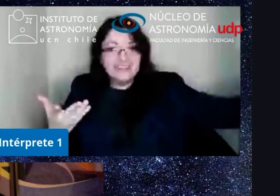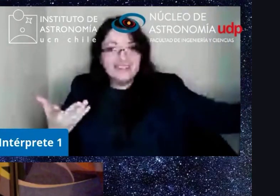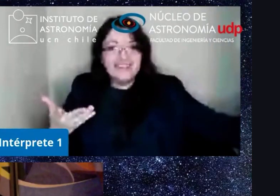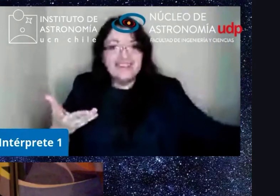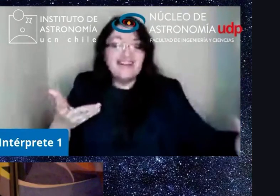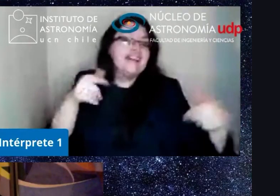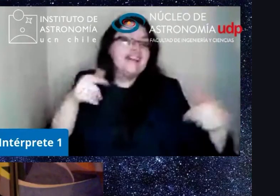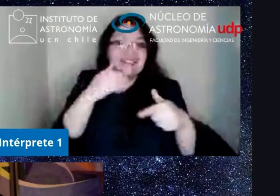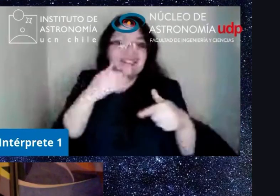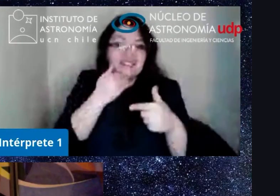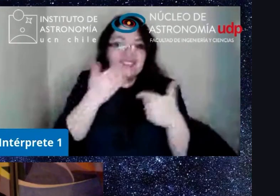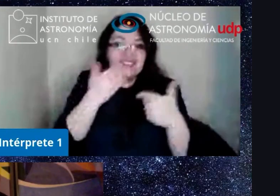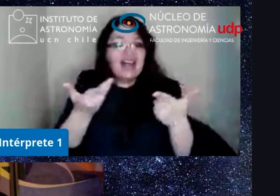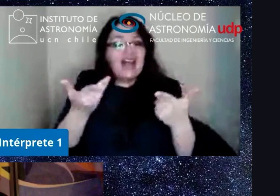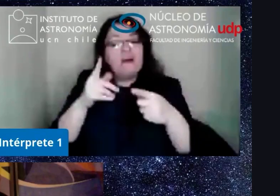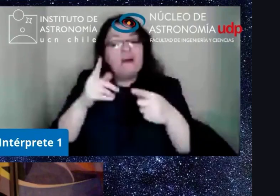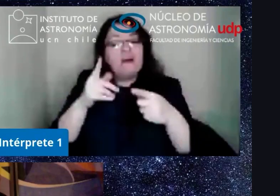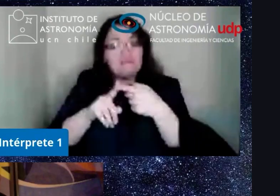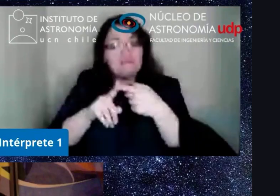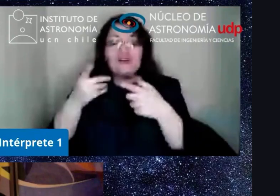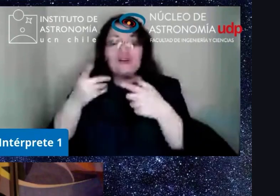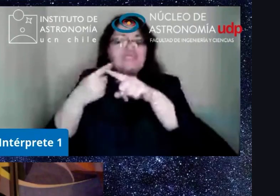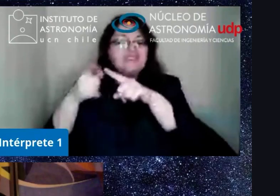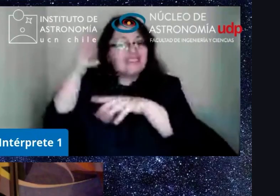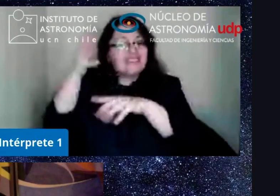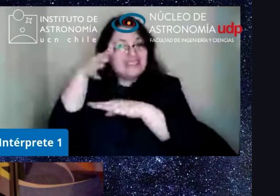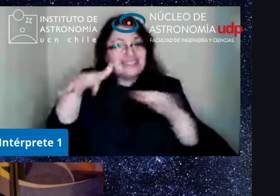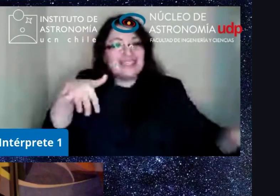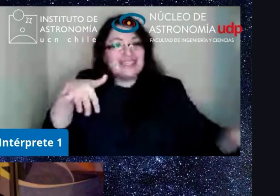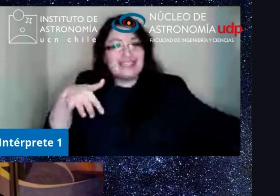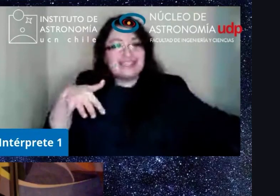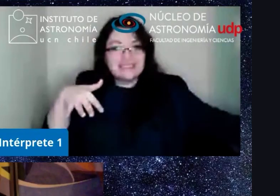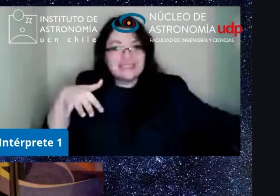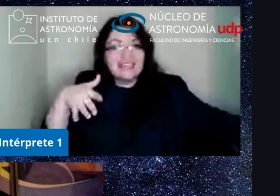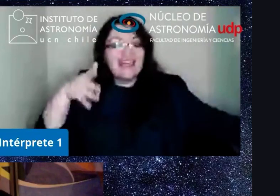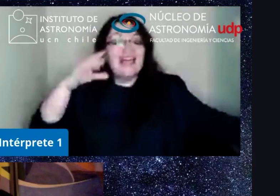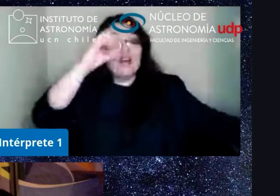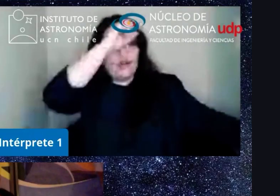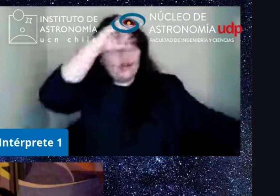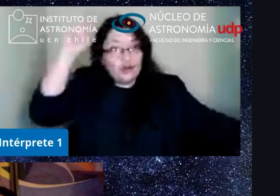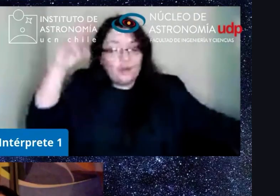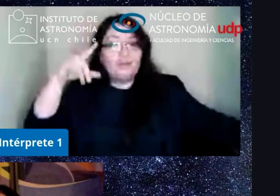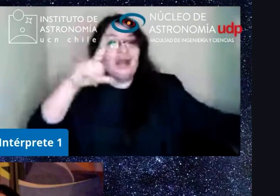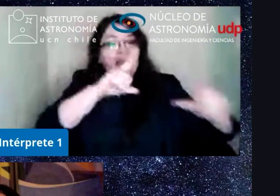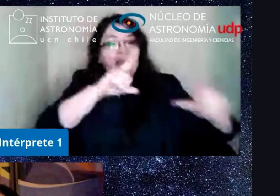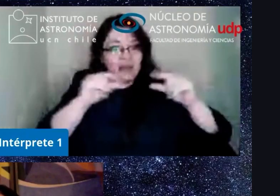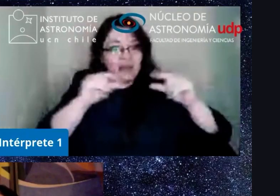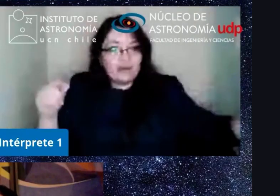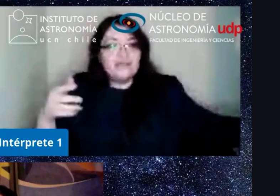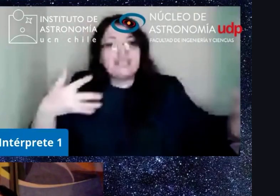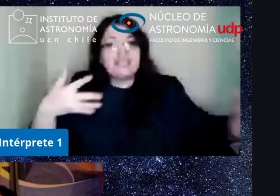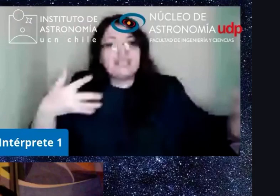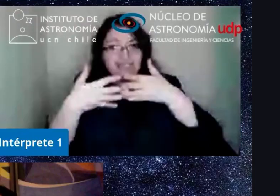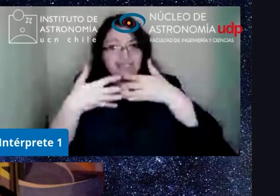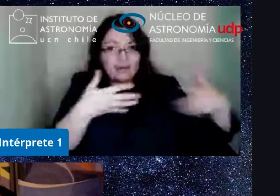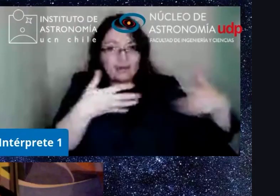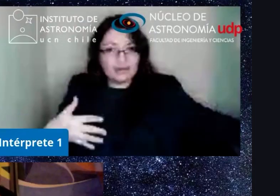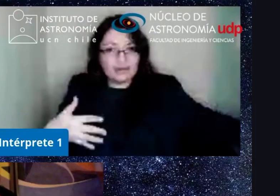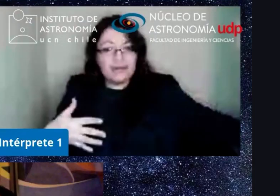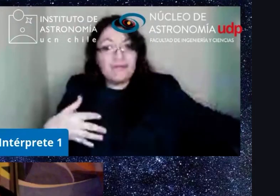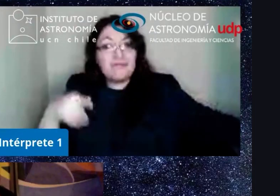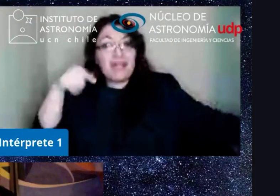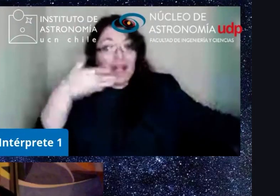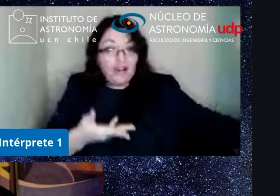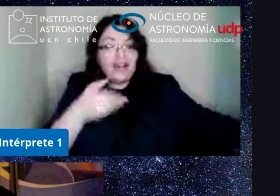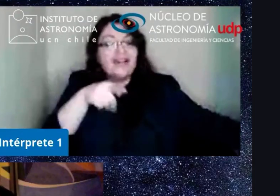en países como Colombia, Japón y Estados Unidos. Actualmente forma parte del grupo de trabajo de